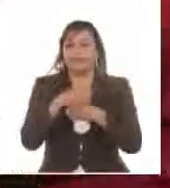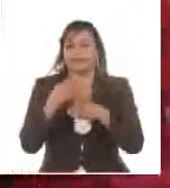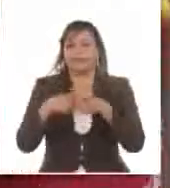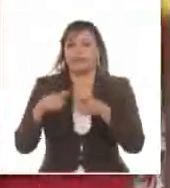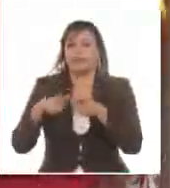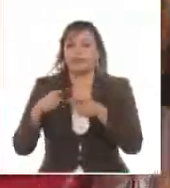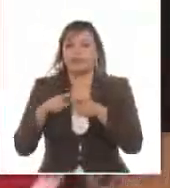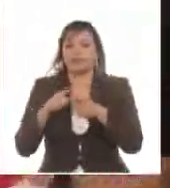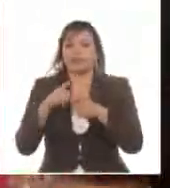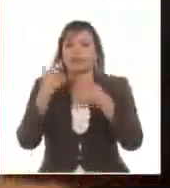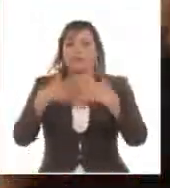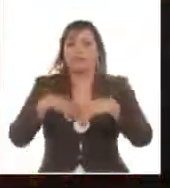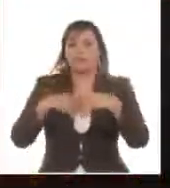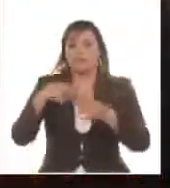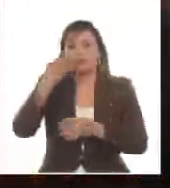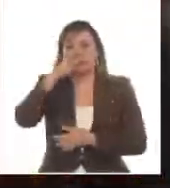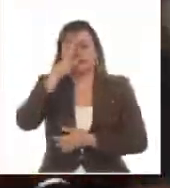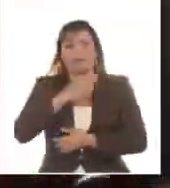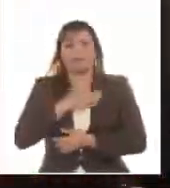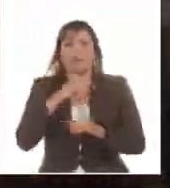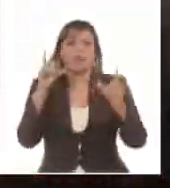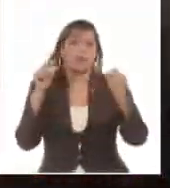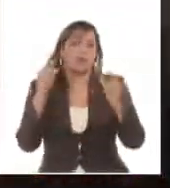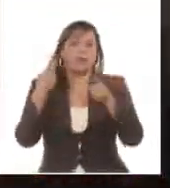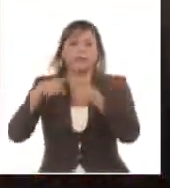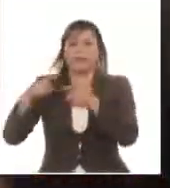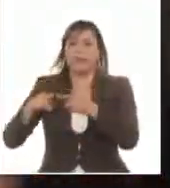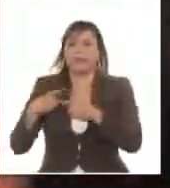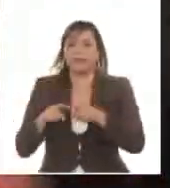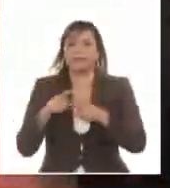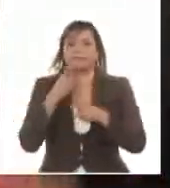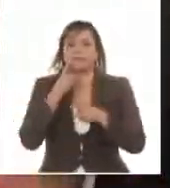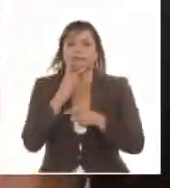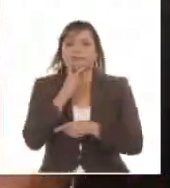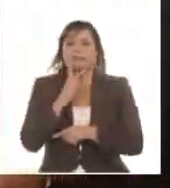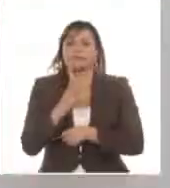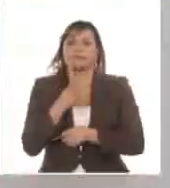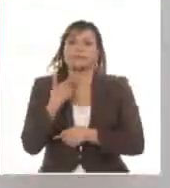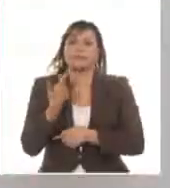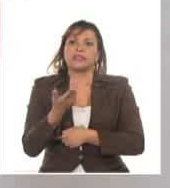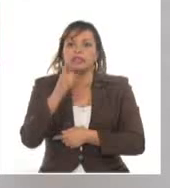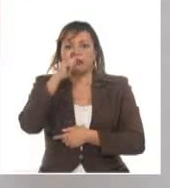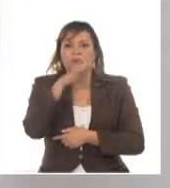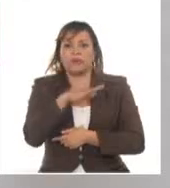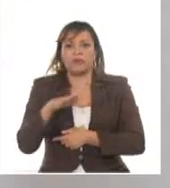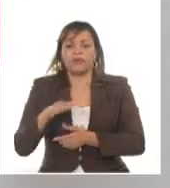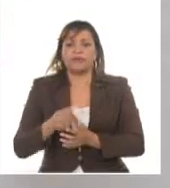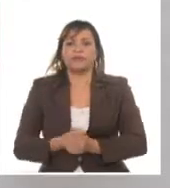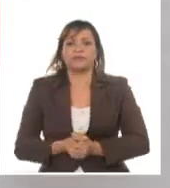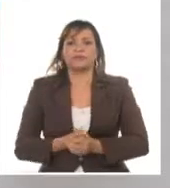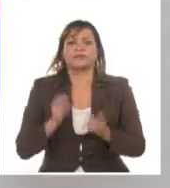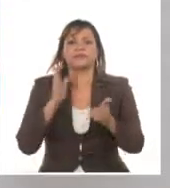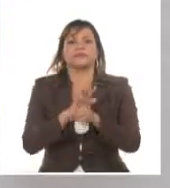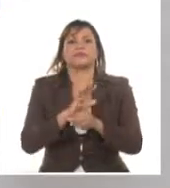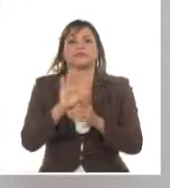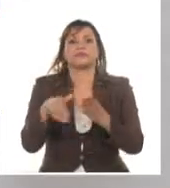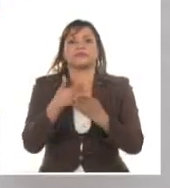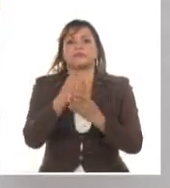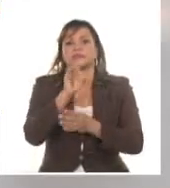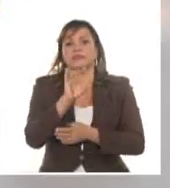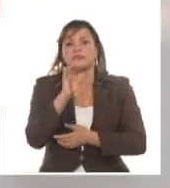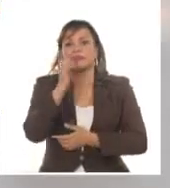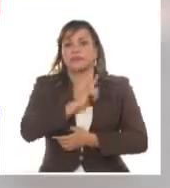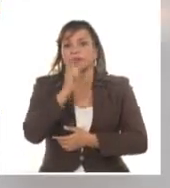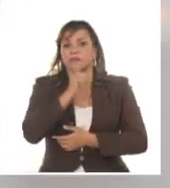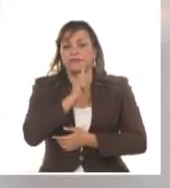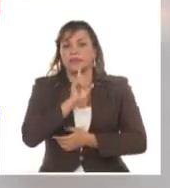producciones nacionales como juguetes y otros útiles destinados al público infantil. Inicia el 15 de abril y estará